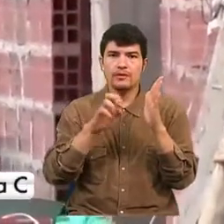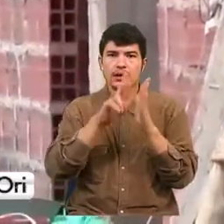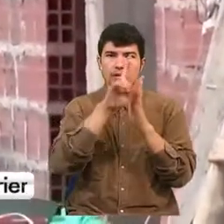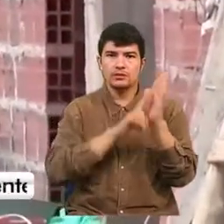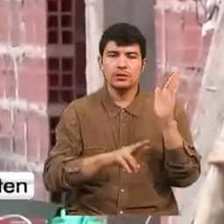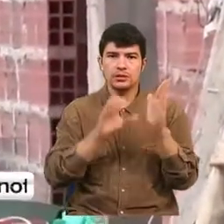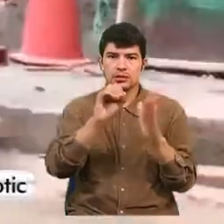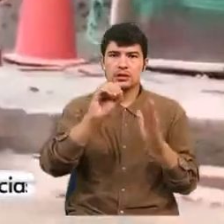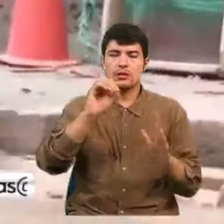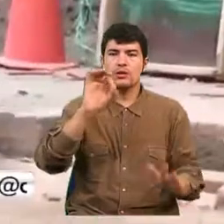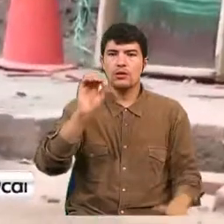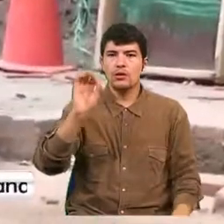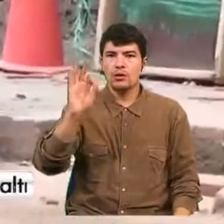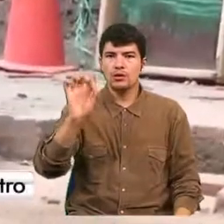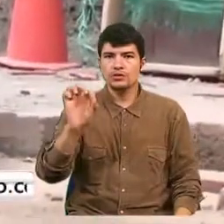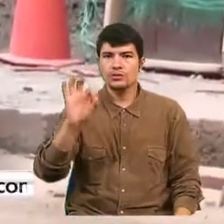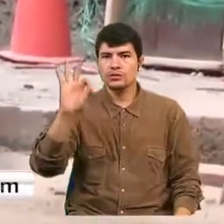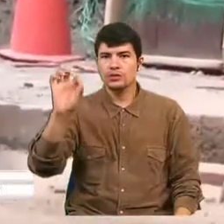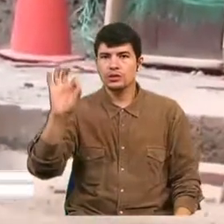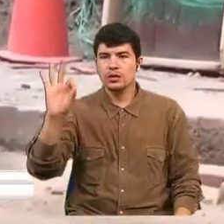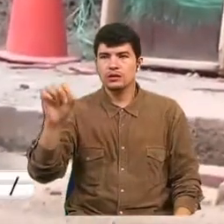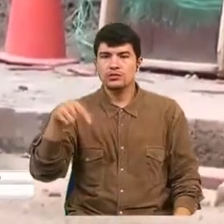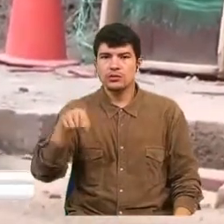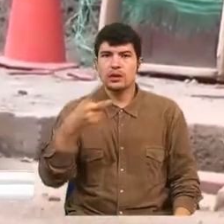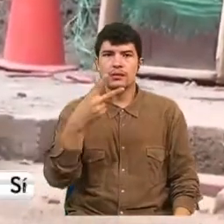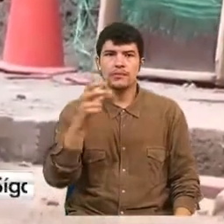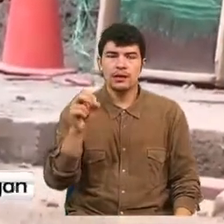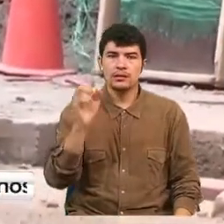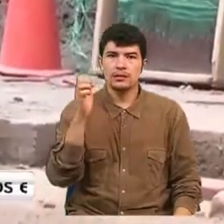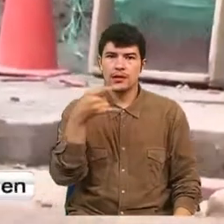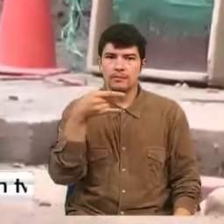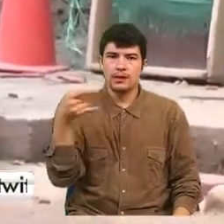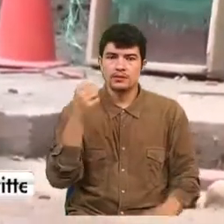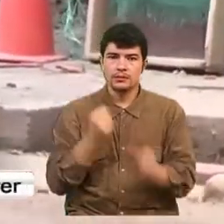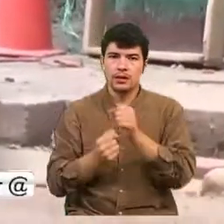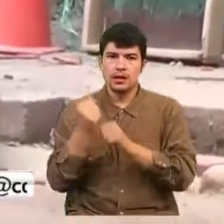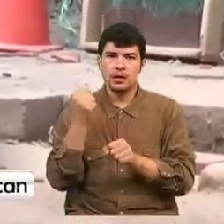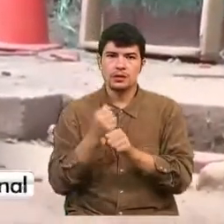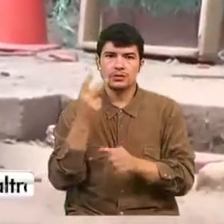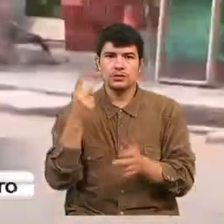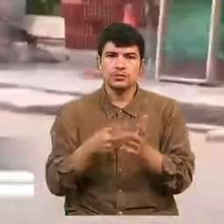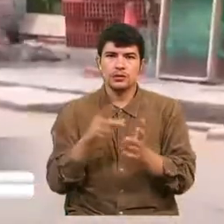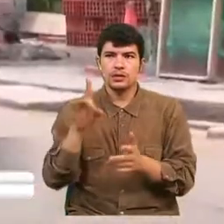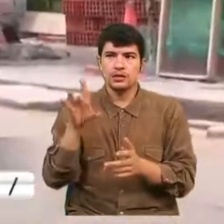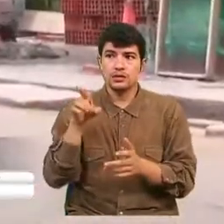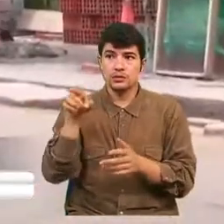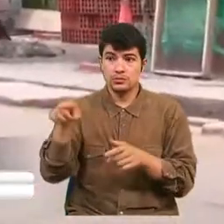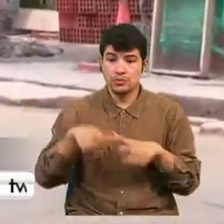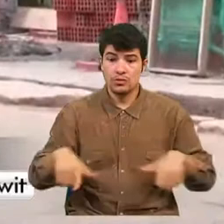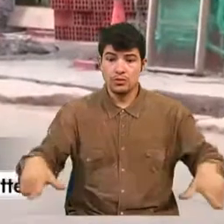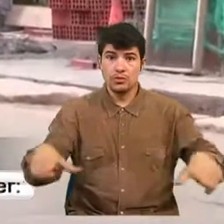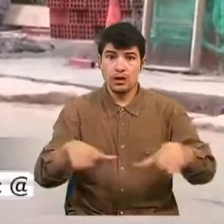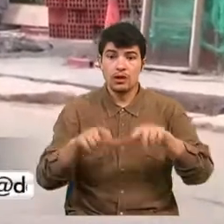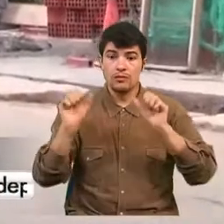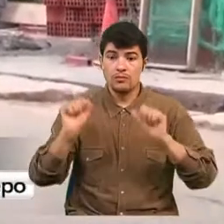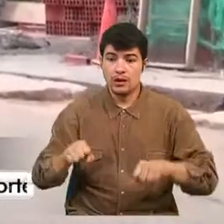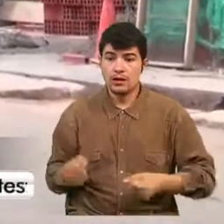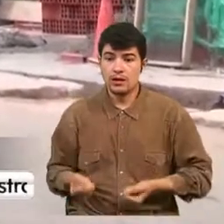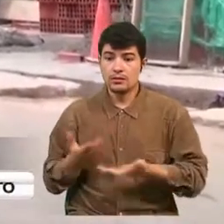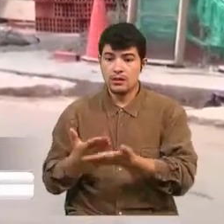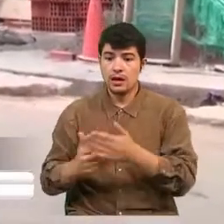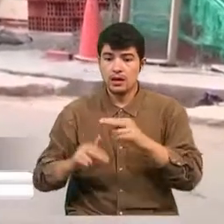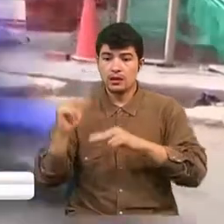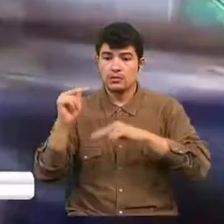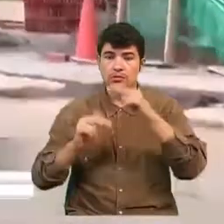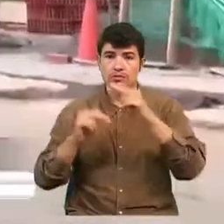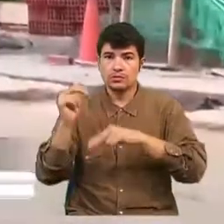resolución 0888 del 20 de marzo de 2015, donde se determinó que en la instancia competente para autorizar intervenciones en el